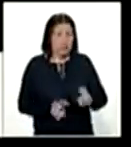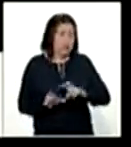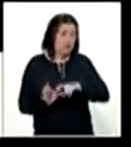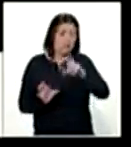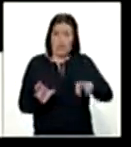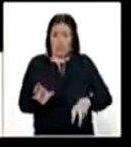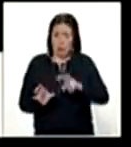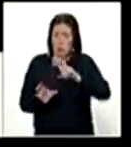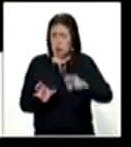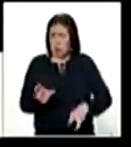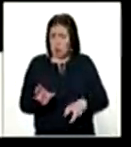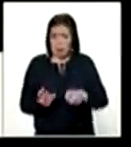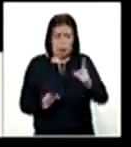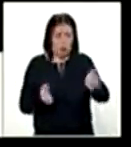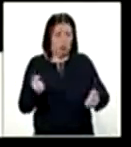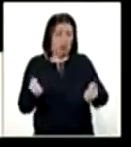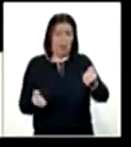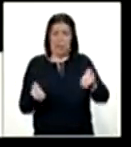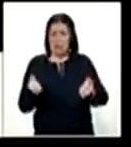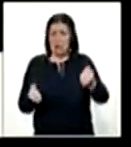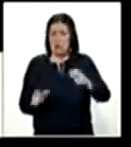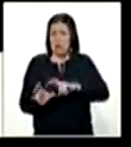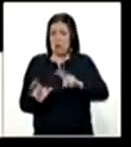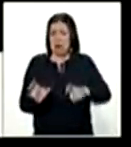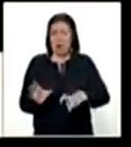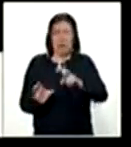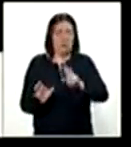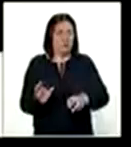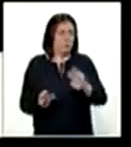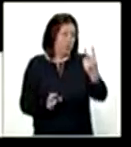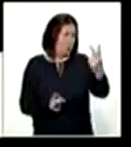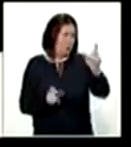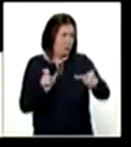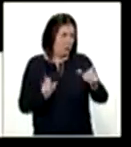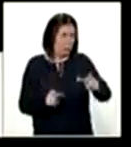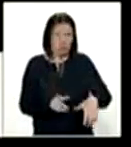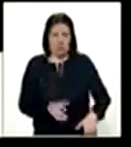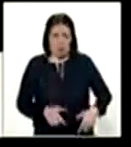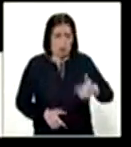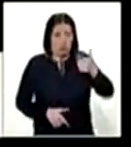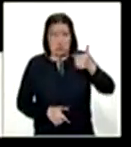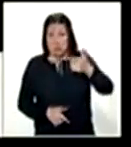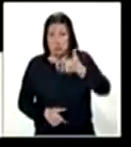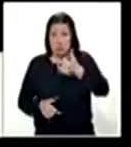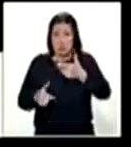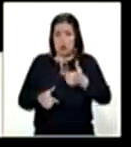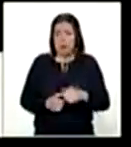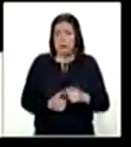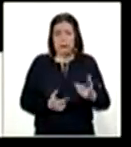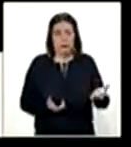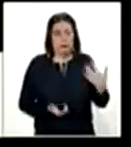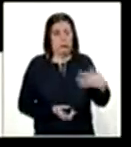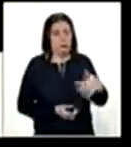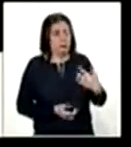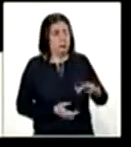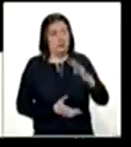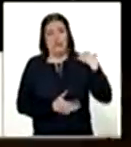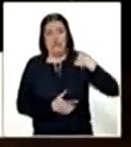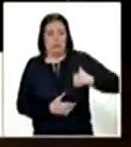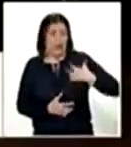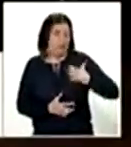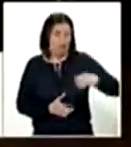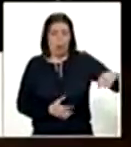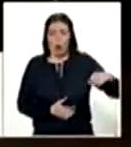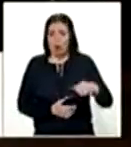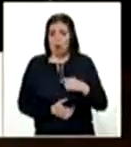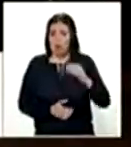¿no?, de un automóvil dos asaltantes con mano armada y bueno, le arrebataron la cartera, ¿no?